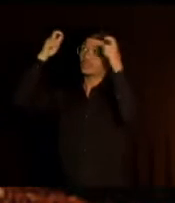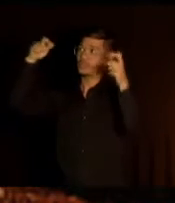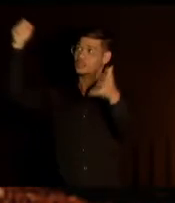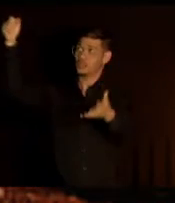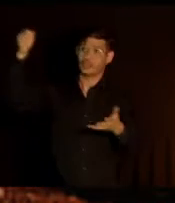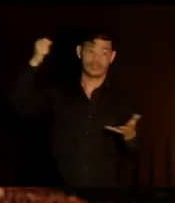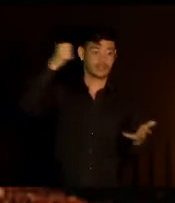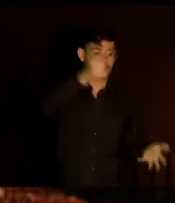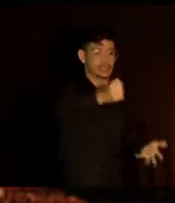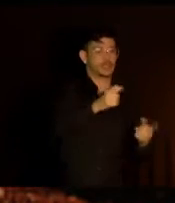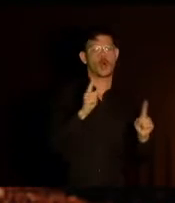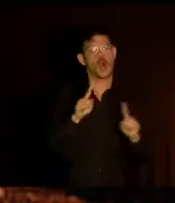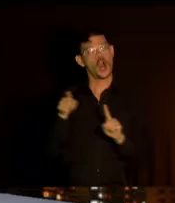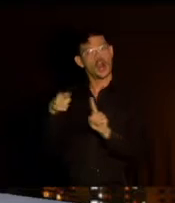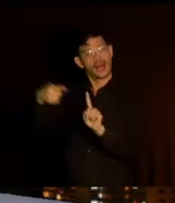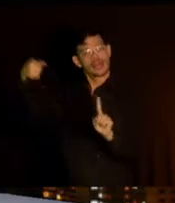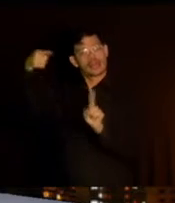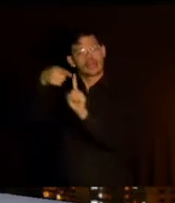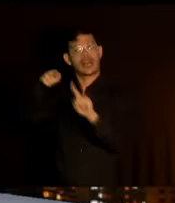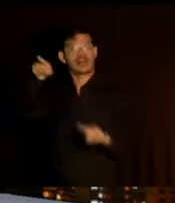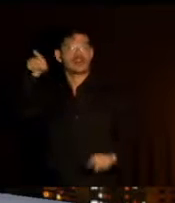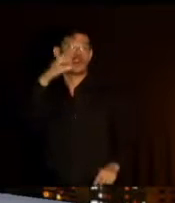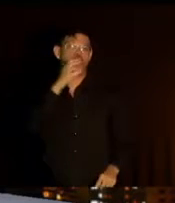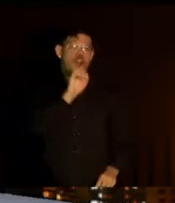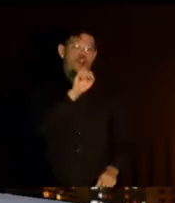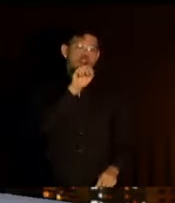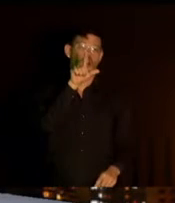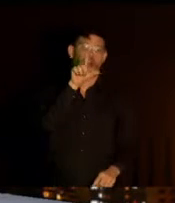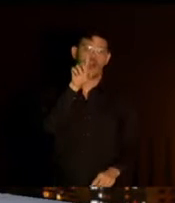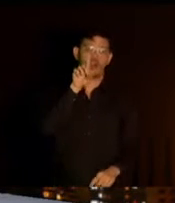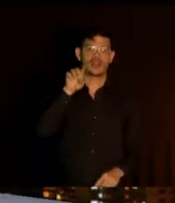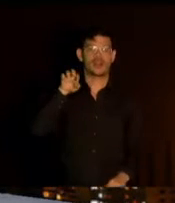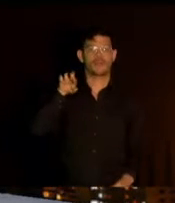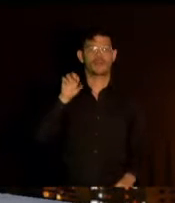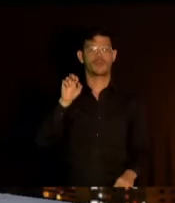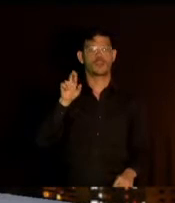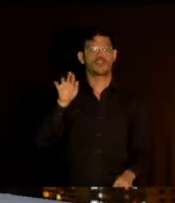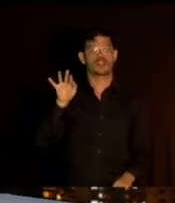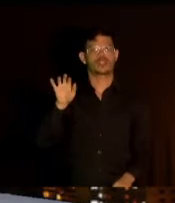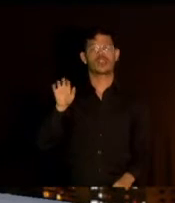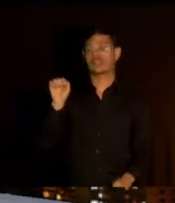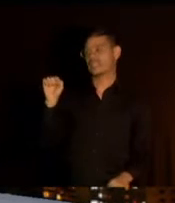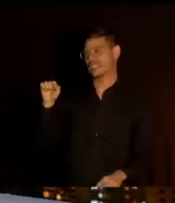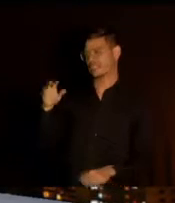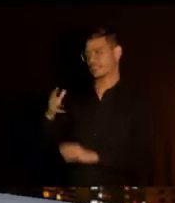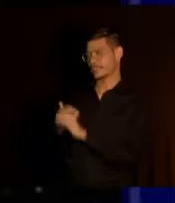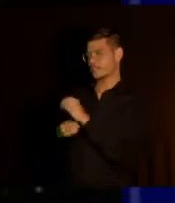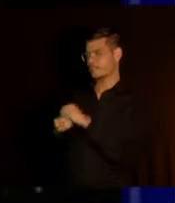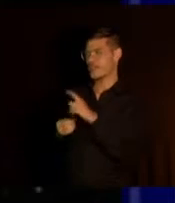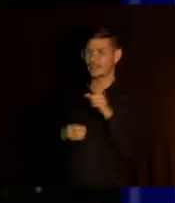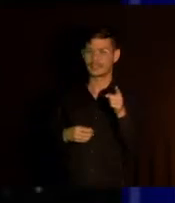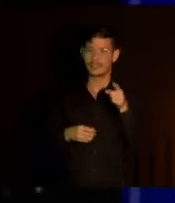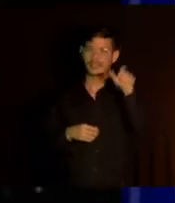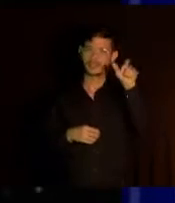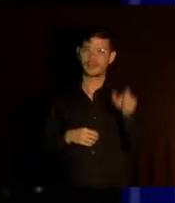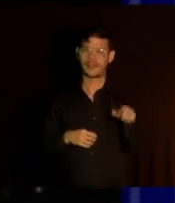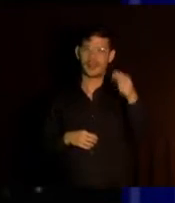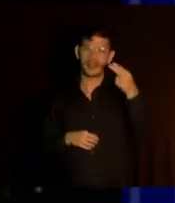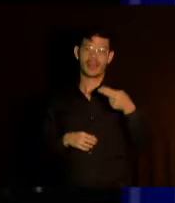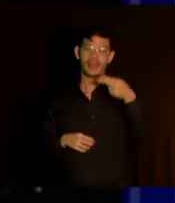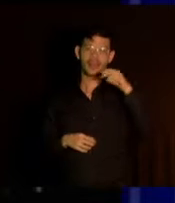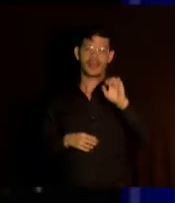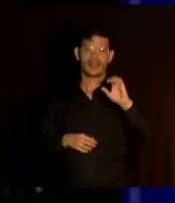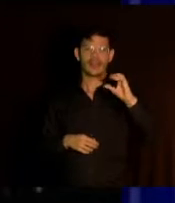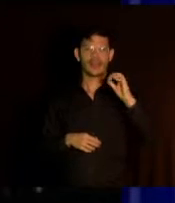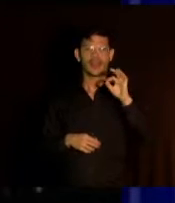directamente Coldeportes. Sí. Presidente, para complementar un poco, creo que la pregunta la estaba haciendo también Héctor hacia la parte de los deportes de